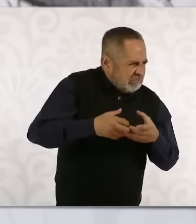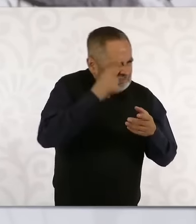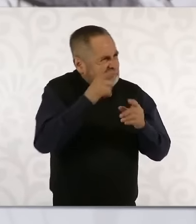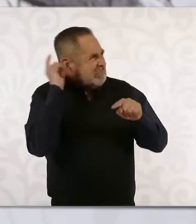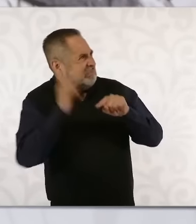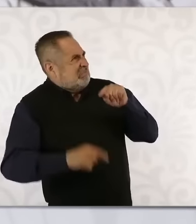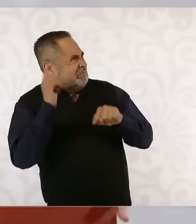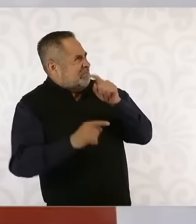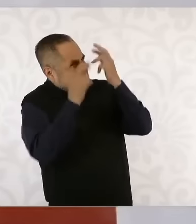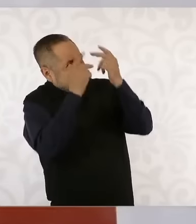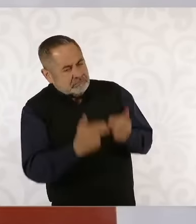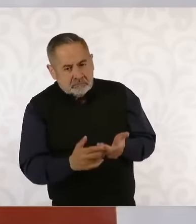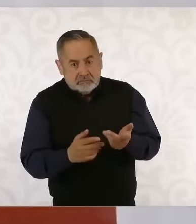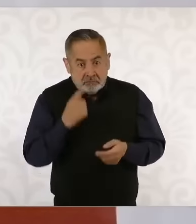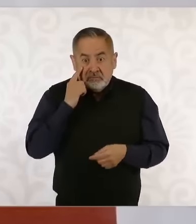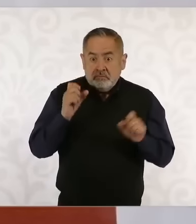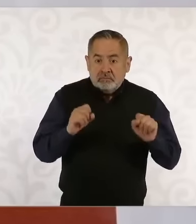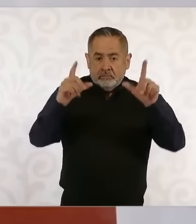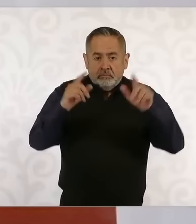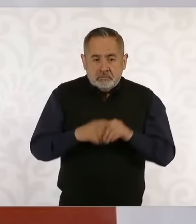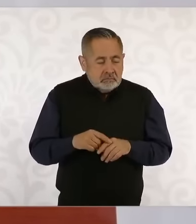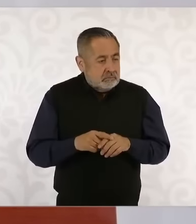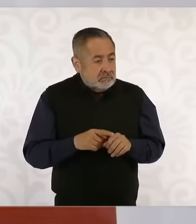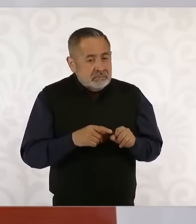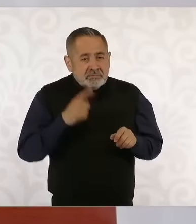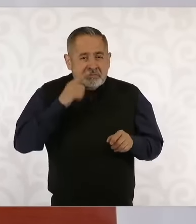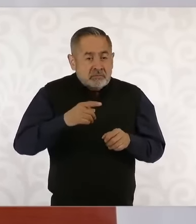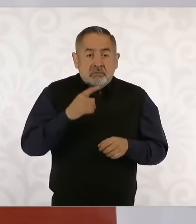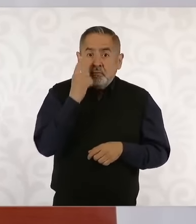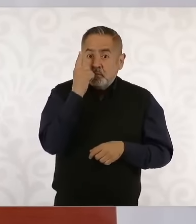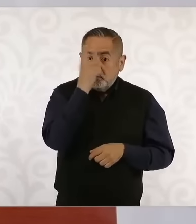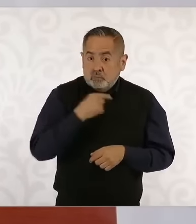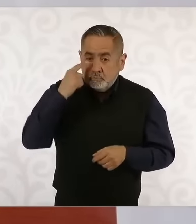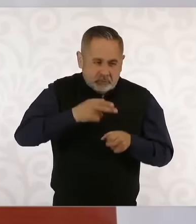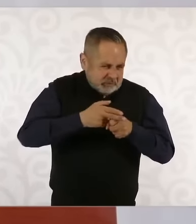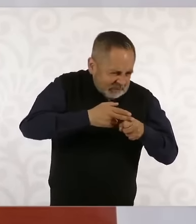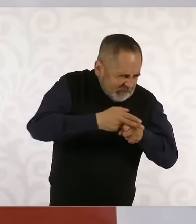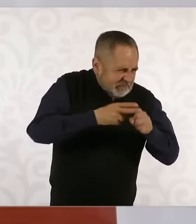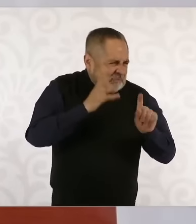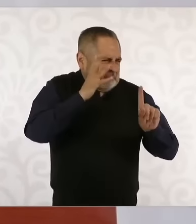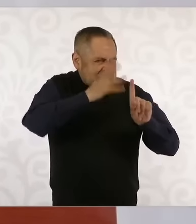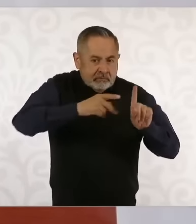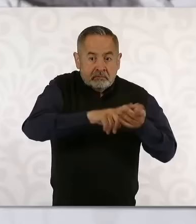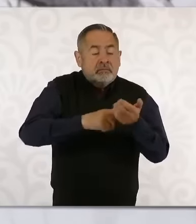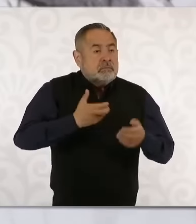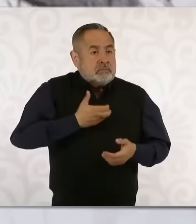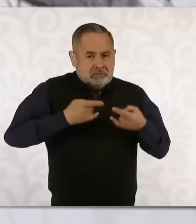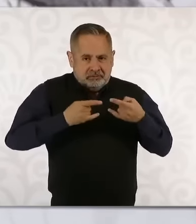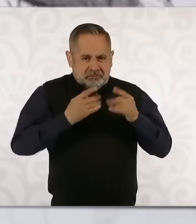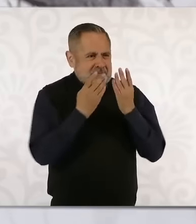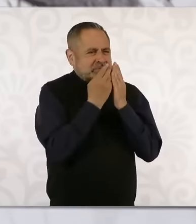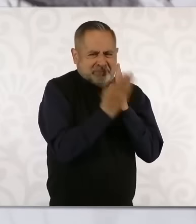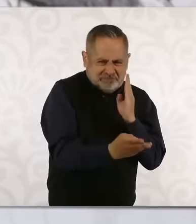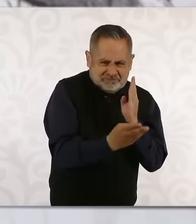Hay algunas escenas de cuando tardan como una hora, derriban la valla del Zócalo y